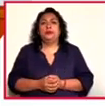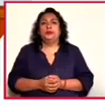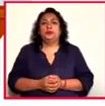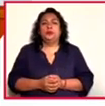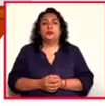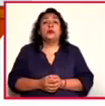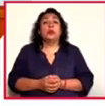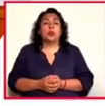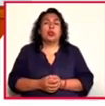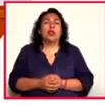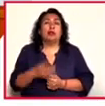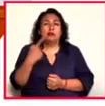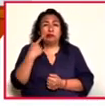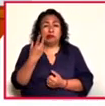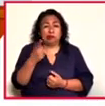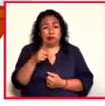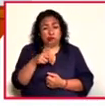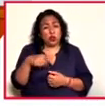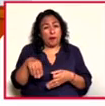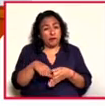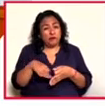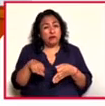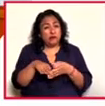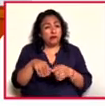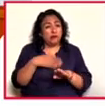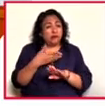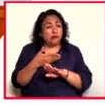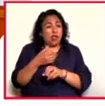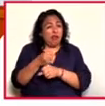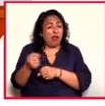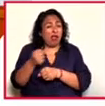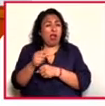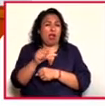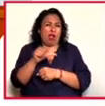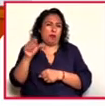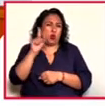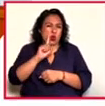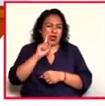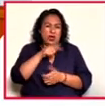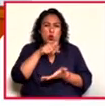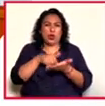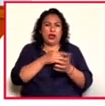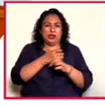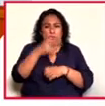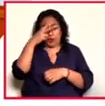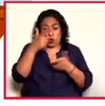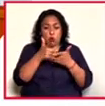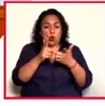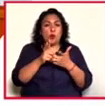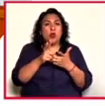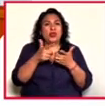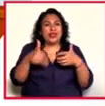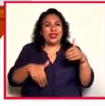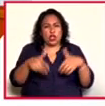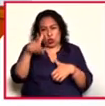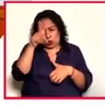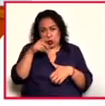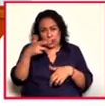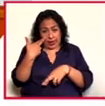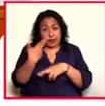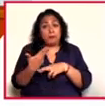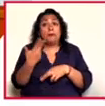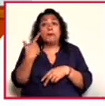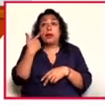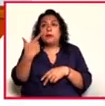Ante la constante violencia que viven las mujeres en el Estado de México, la compañía Teatro Lunar se dio a la tarea de reunir los testimonios de quienes habían